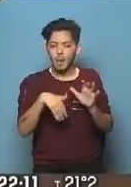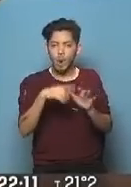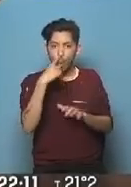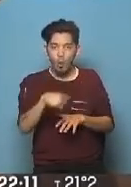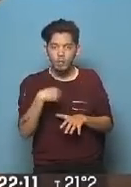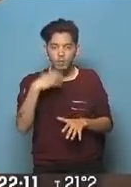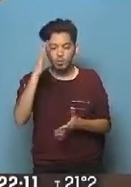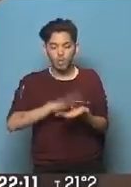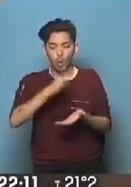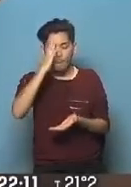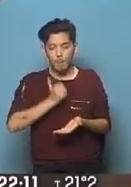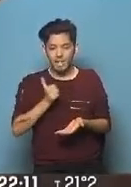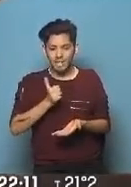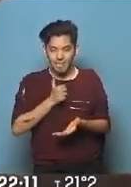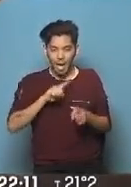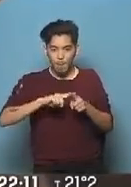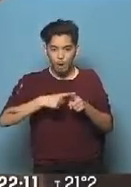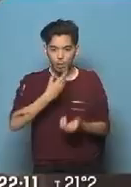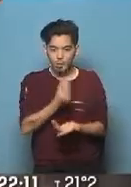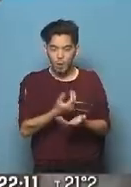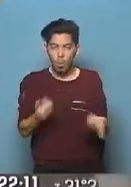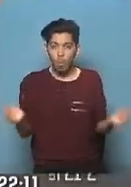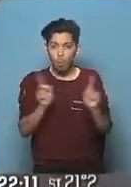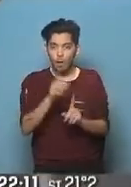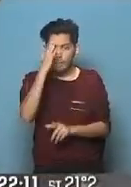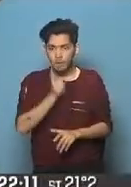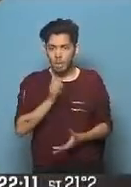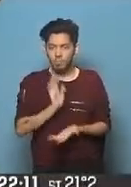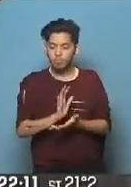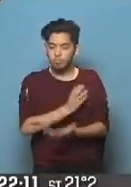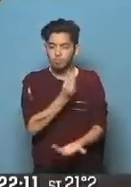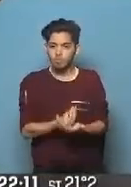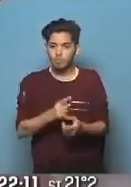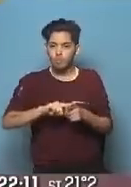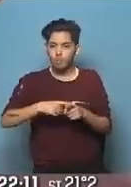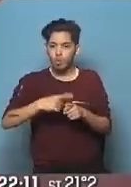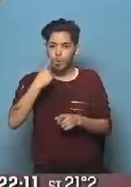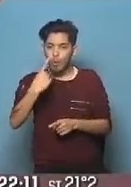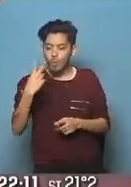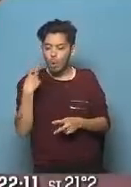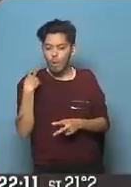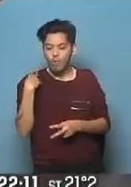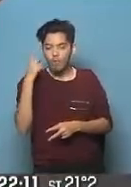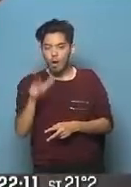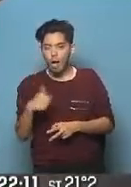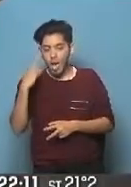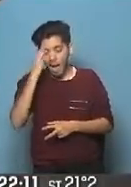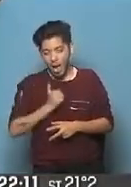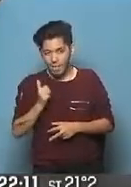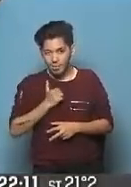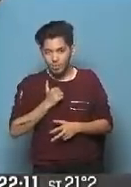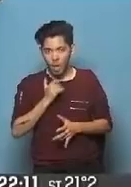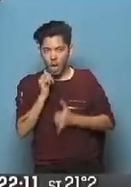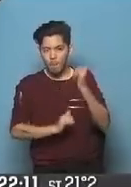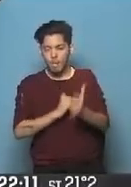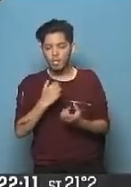la militarización de la política en el sentido de el retorno de los militares como actores políticos. Vimos el tuit del jefe del ejército diciendo que más o menos dando a